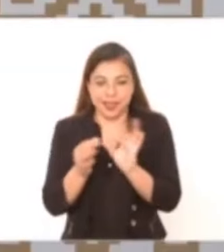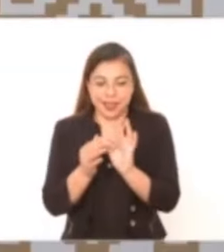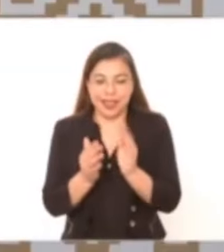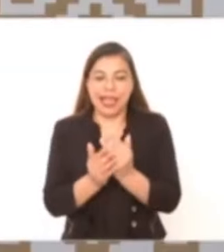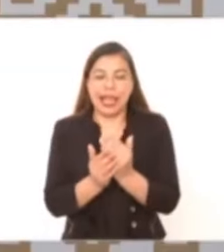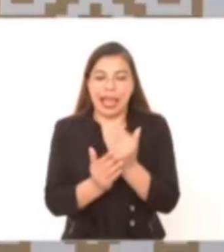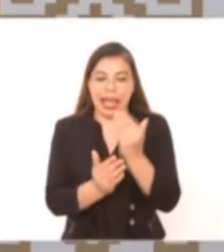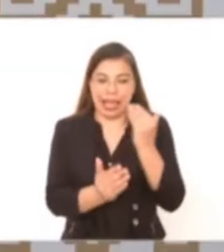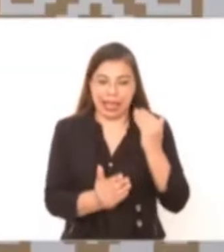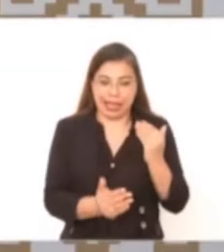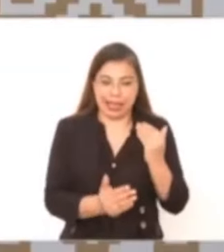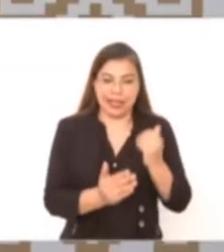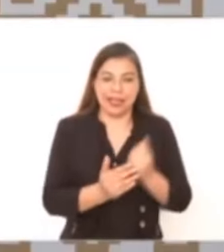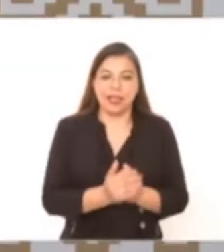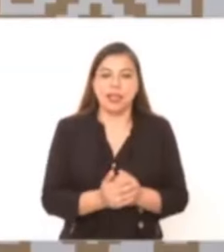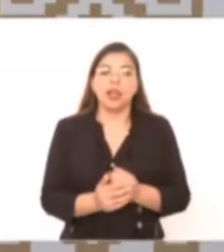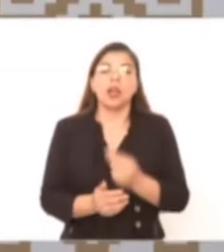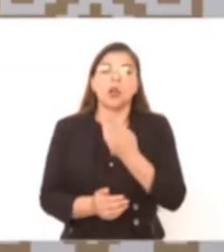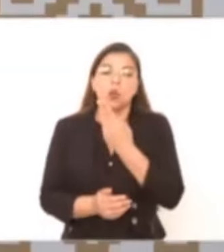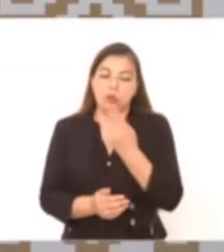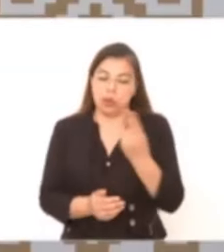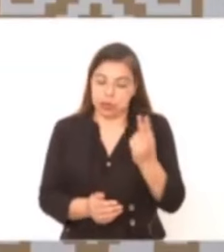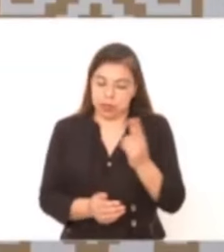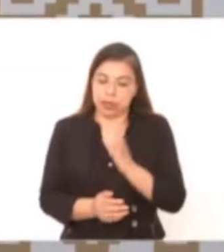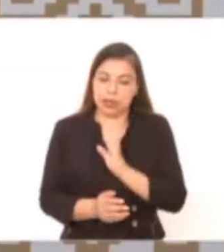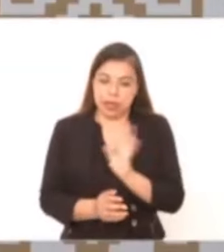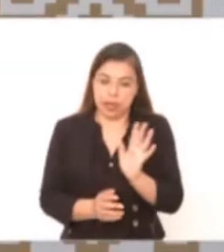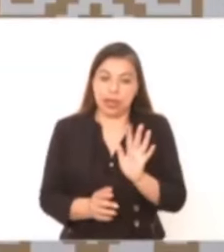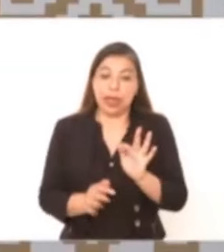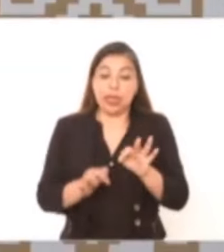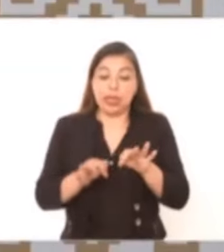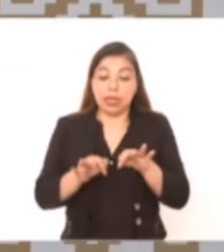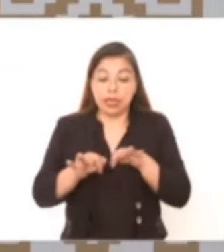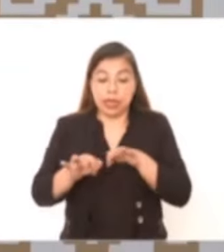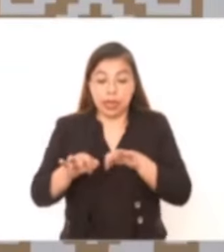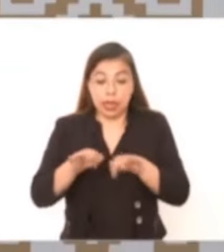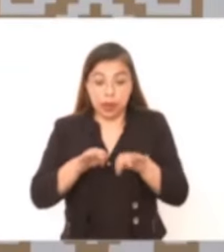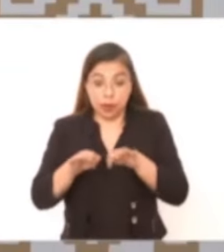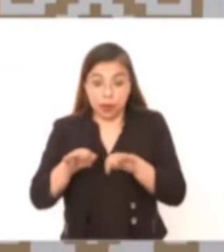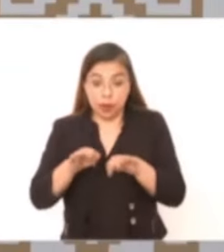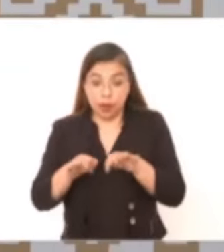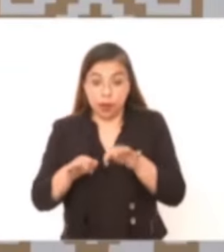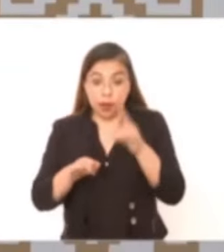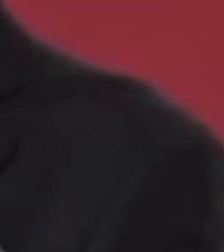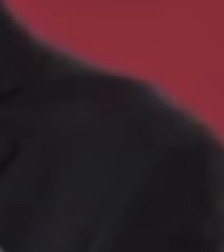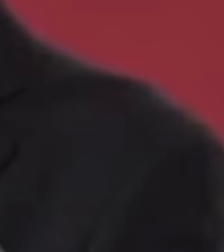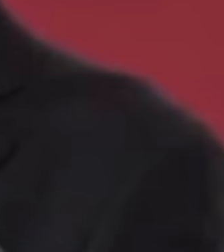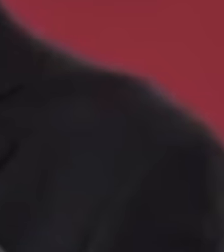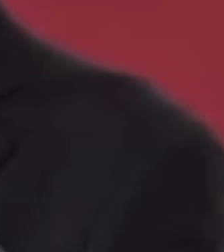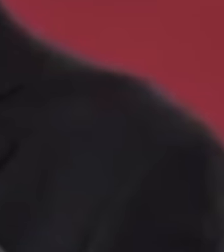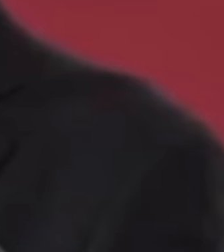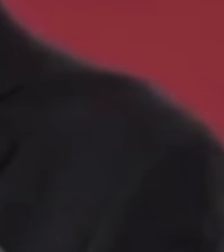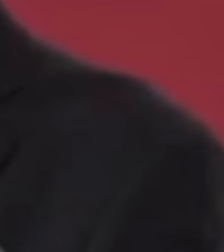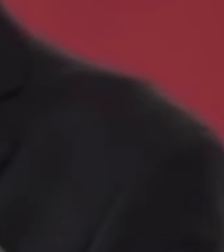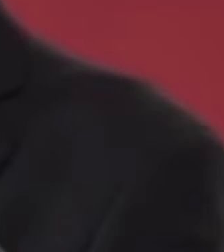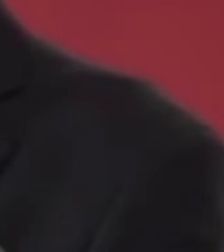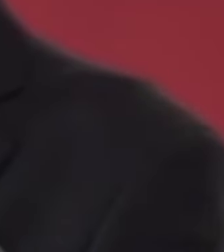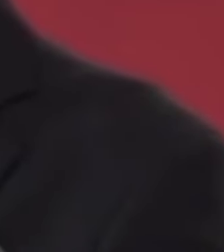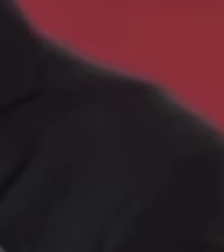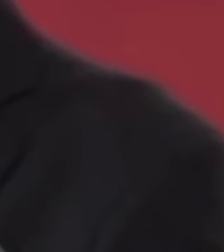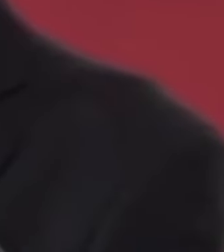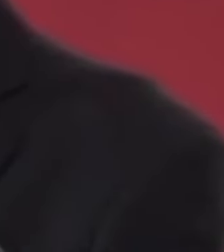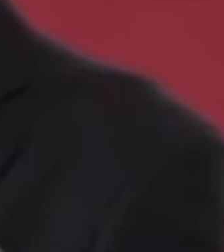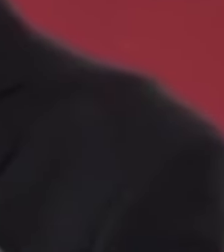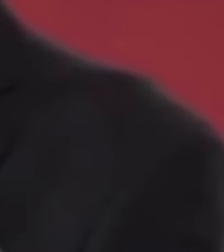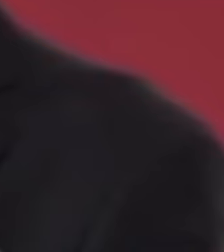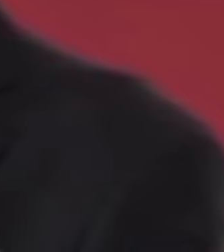inmobiliaria, comentando que si en verdad les preocupa el agua, no autorizarían pisos ilegales en las alcaldías que gobiernan. El mandatario capitalino dijo